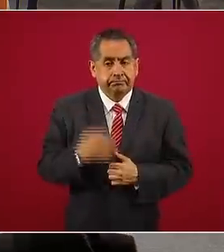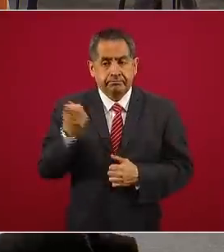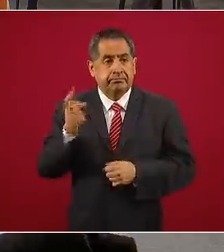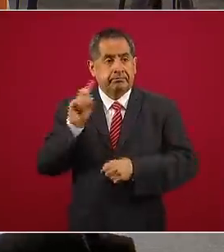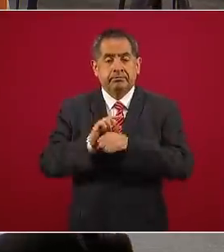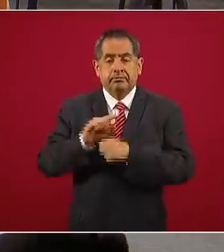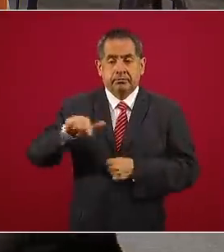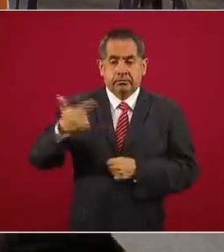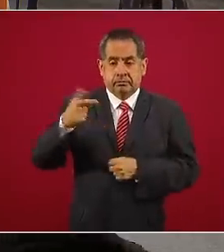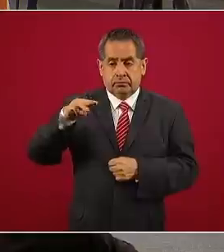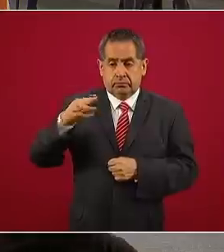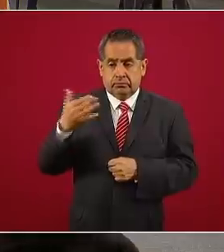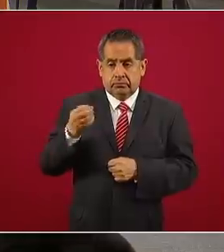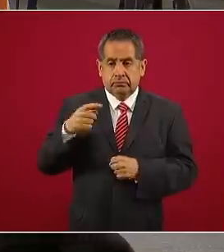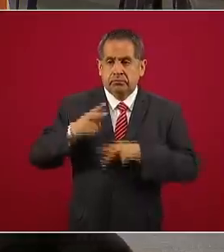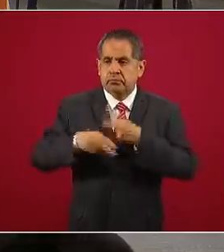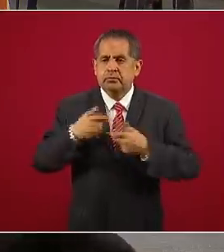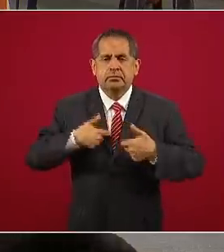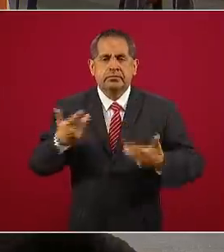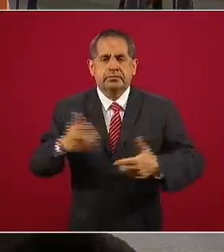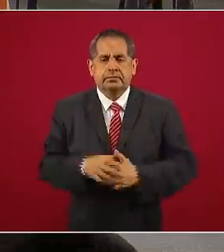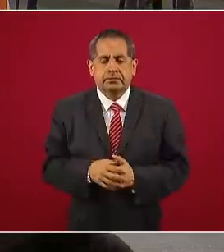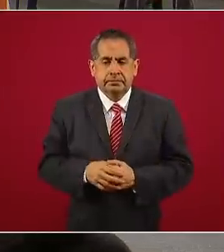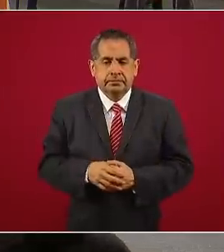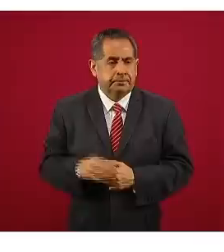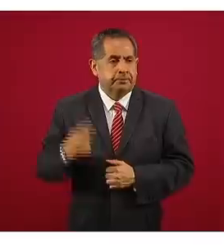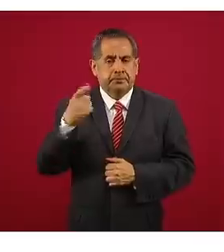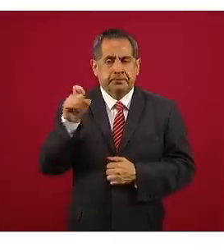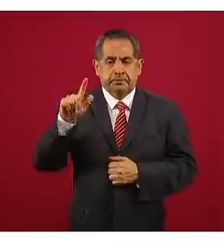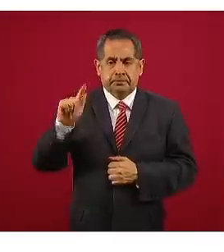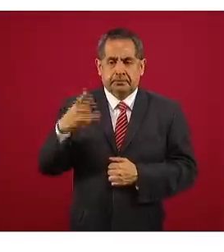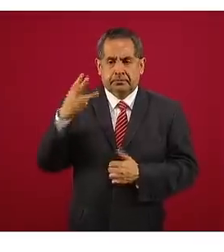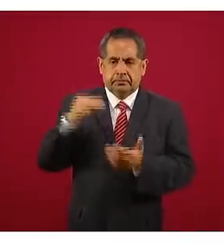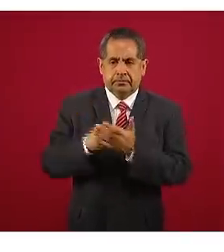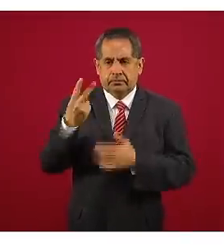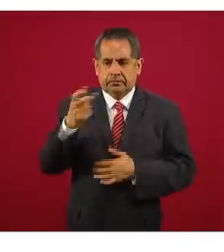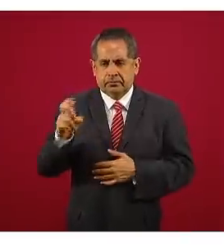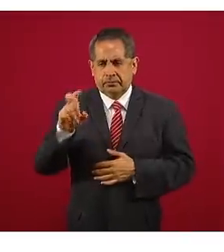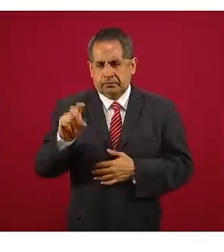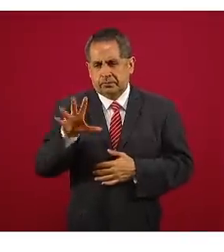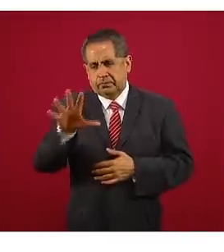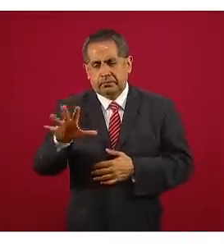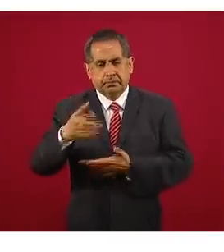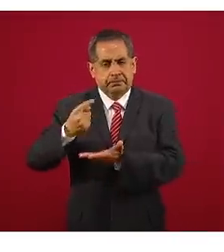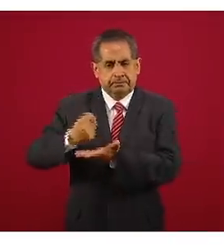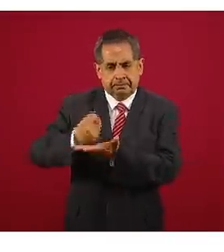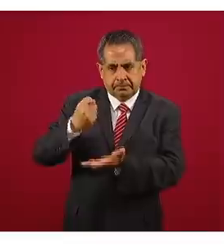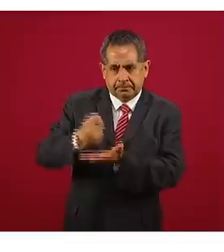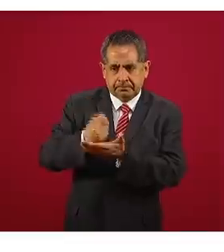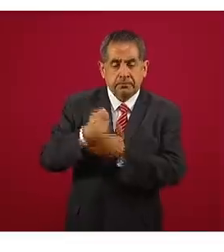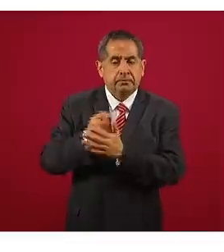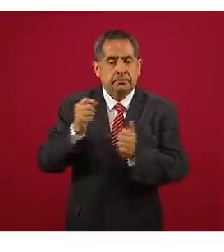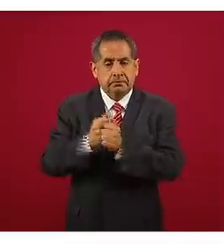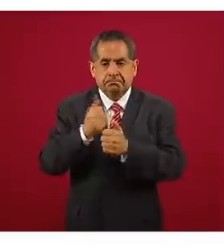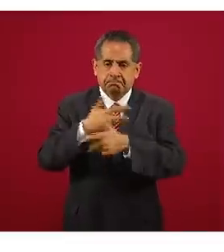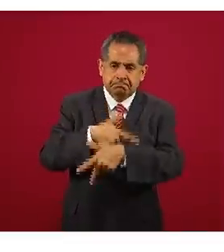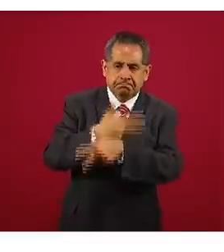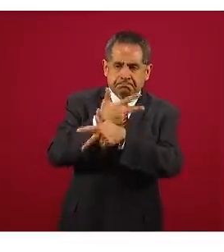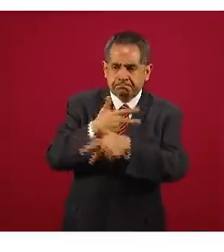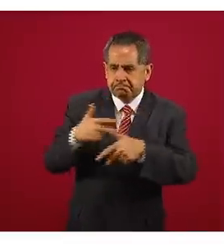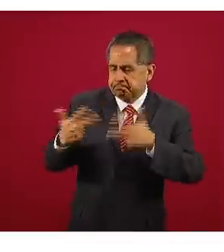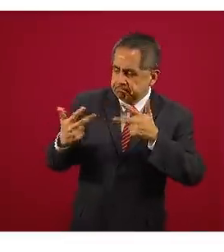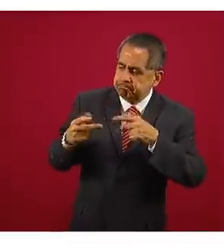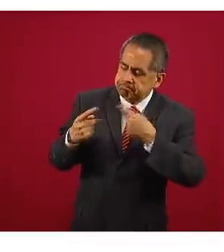12 de mayo es lo siguiente y 173 mil 235 terapias vía tele rehabilitación